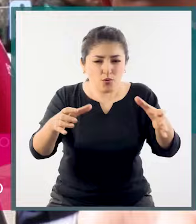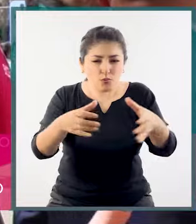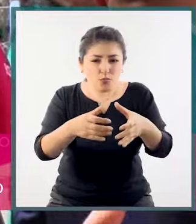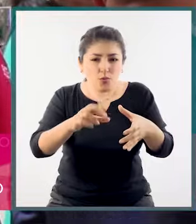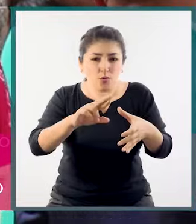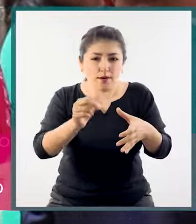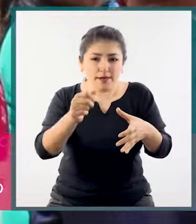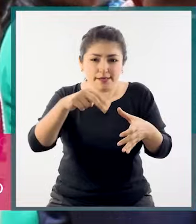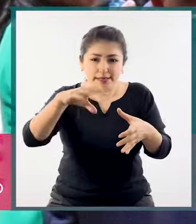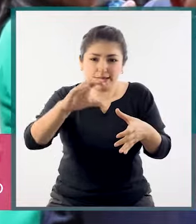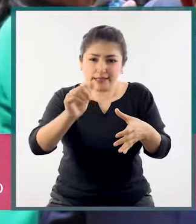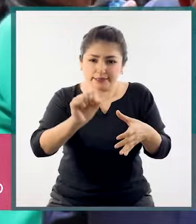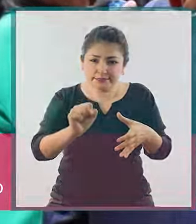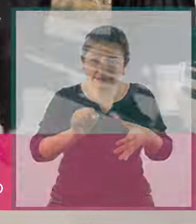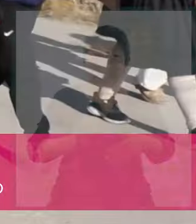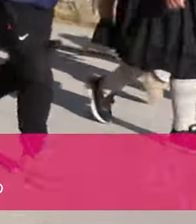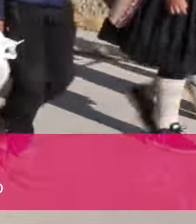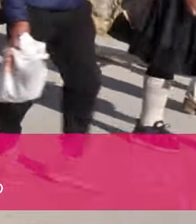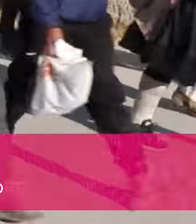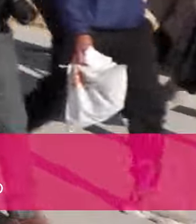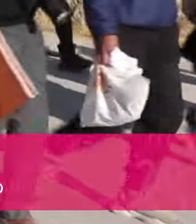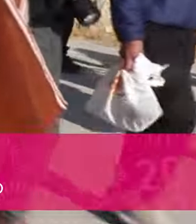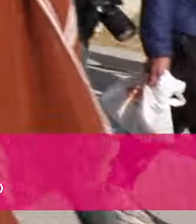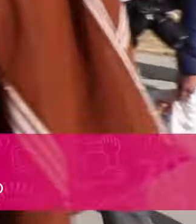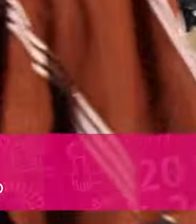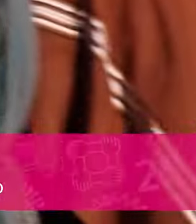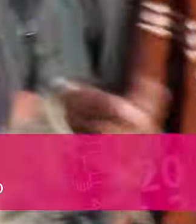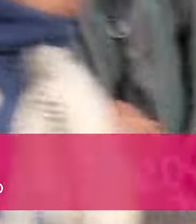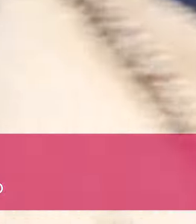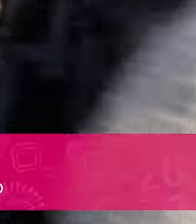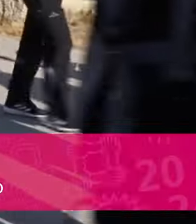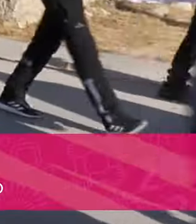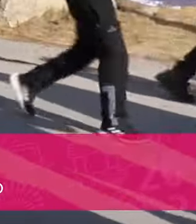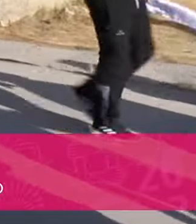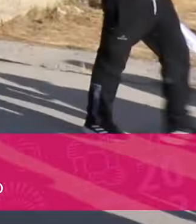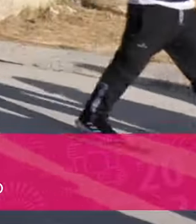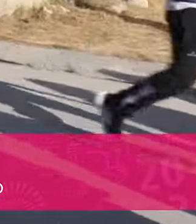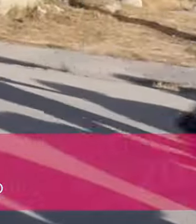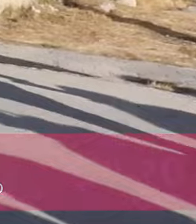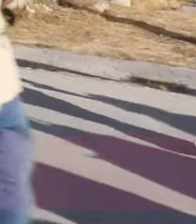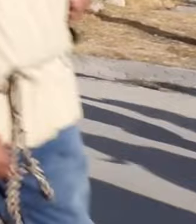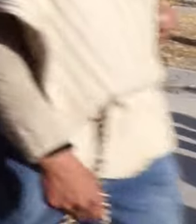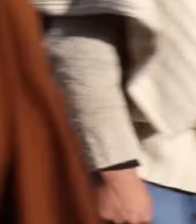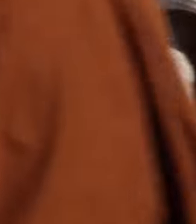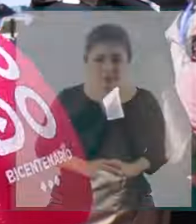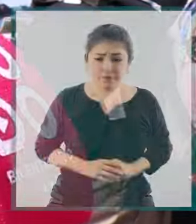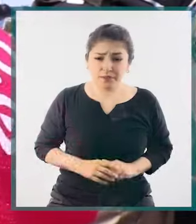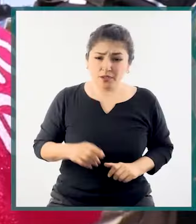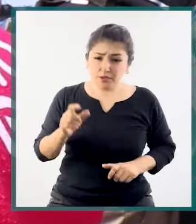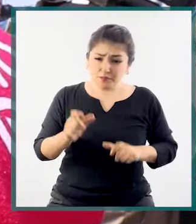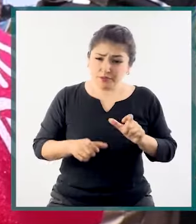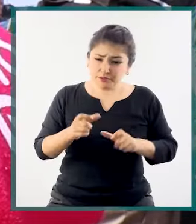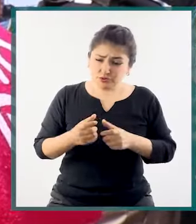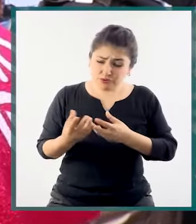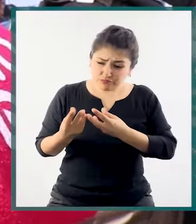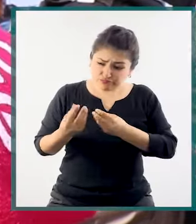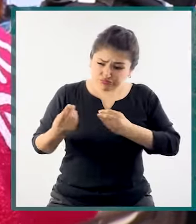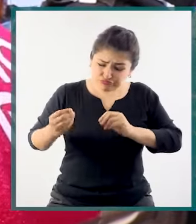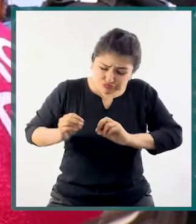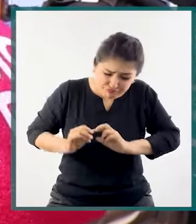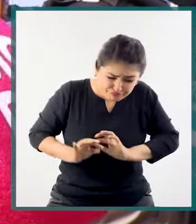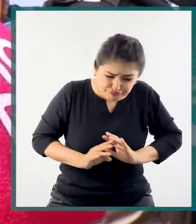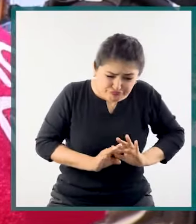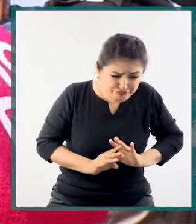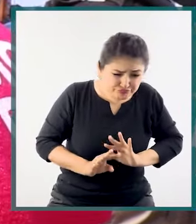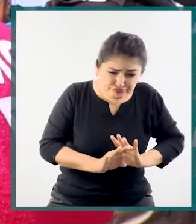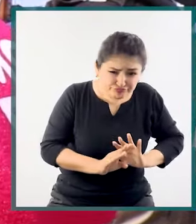fueron concentrando en la zona de Rancas. ¡Cahuachú, Rancas! ¡Cahuachú! Esos caminantes están